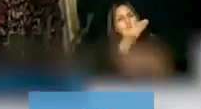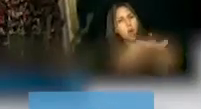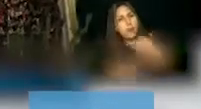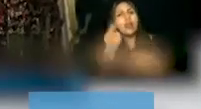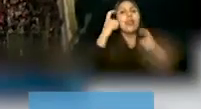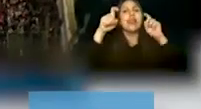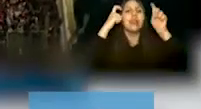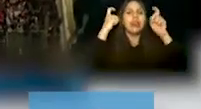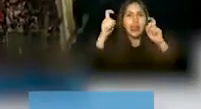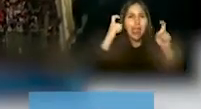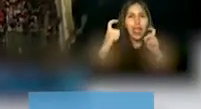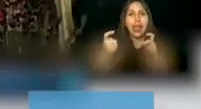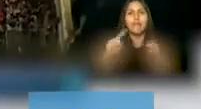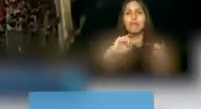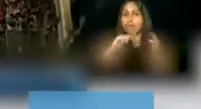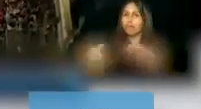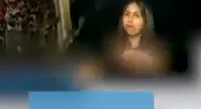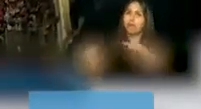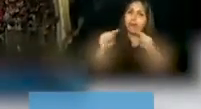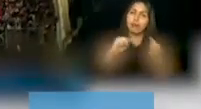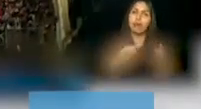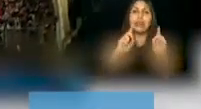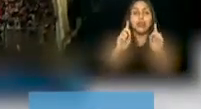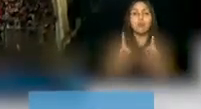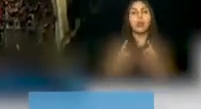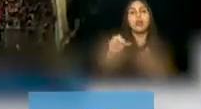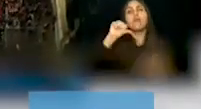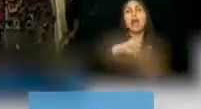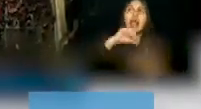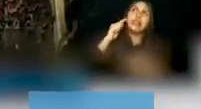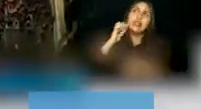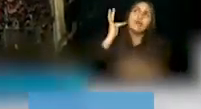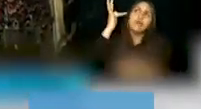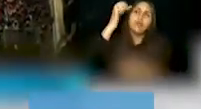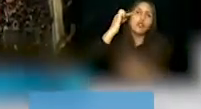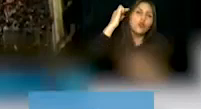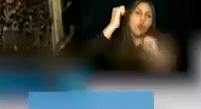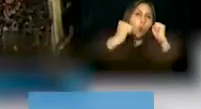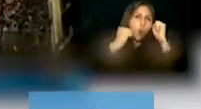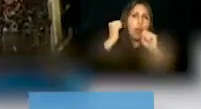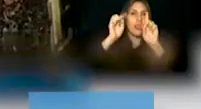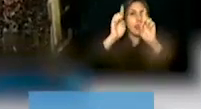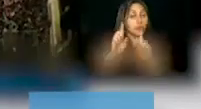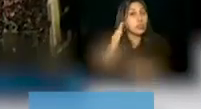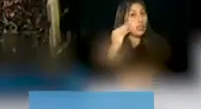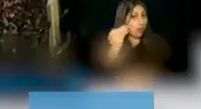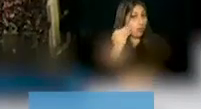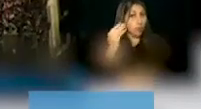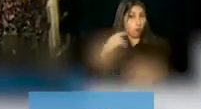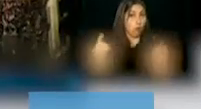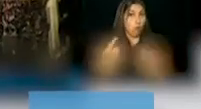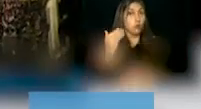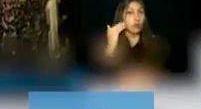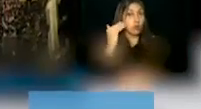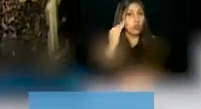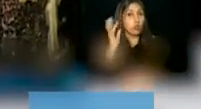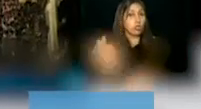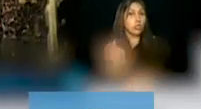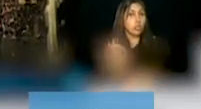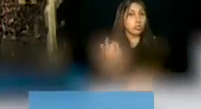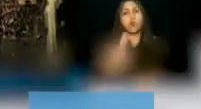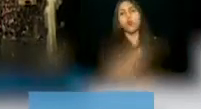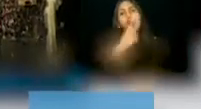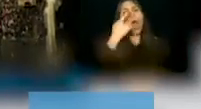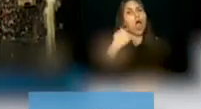otra cosa es convencer a esos que ya estaban convencidos, llevarlos hacia tu propuesta, porque